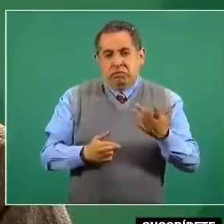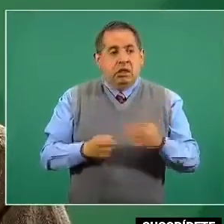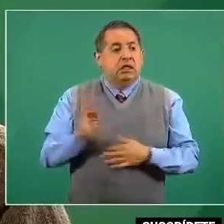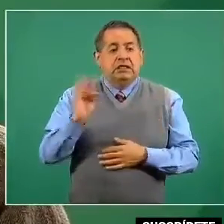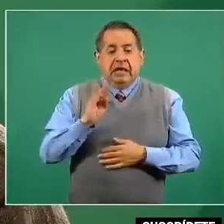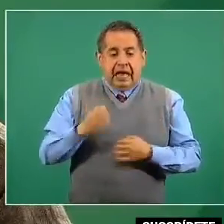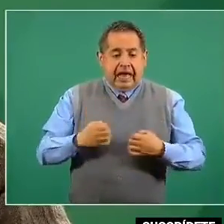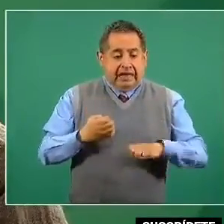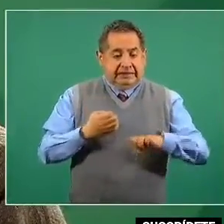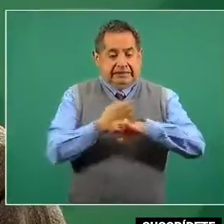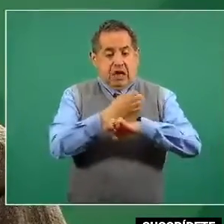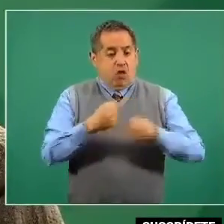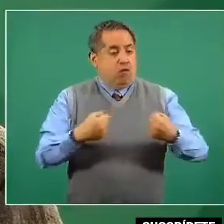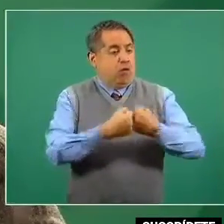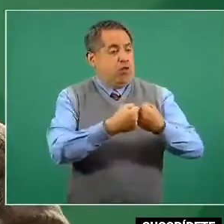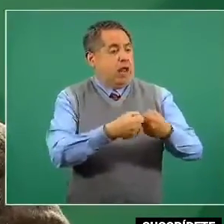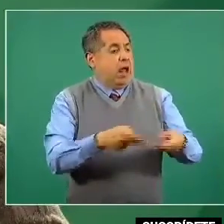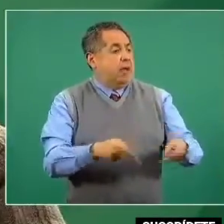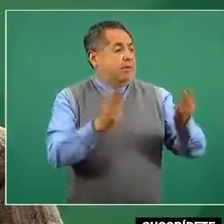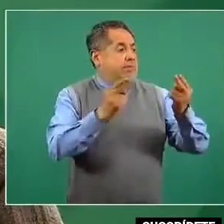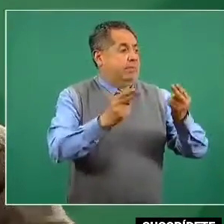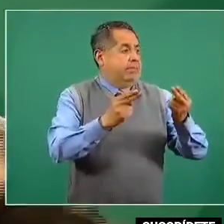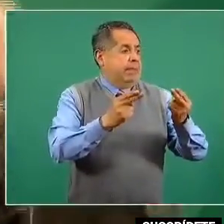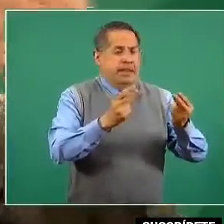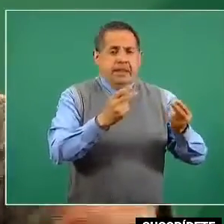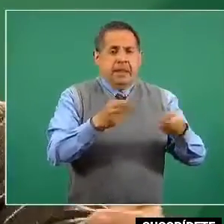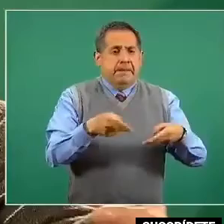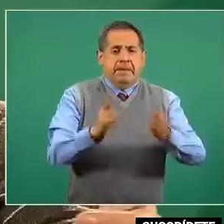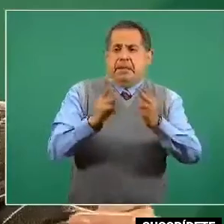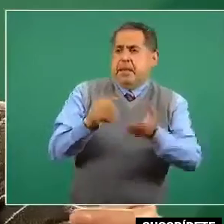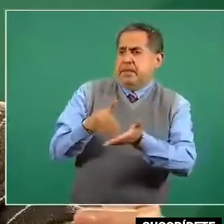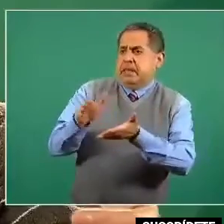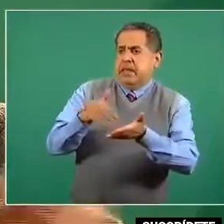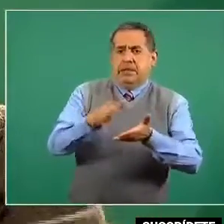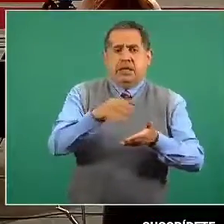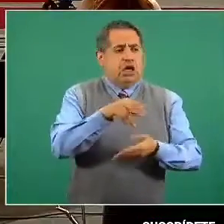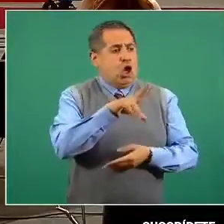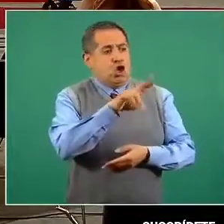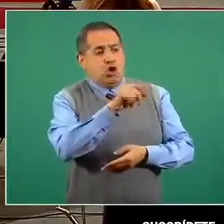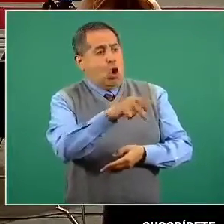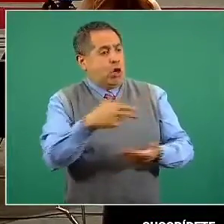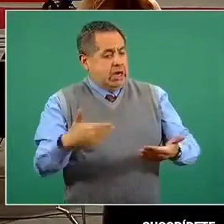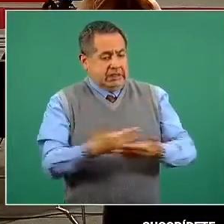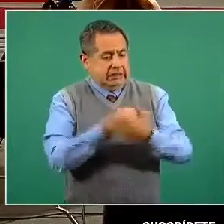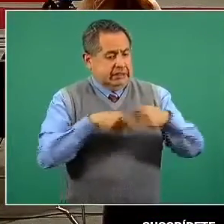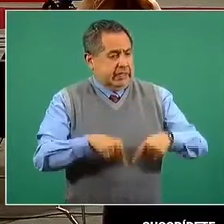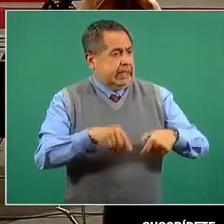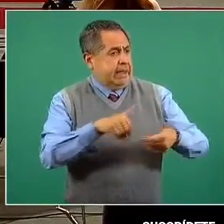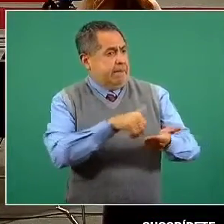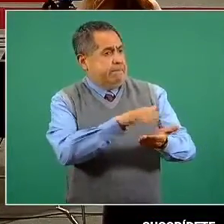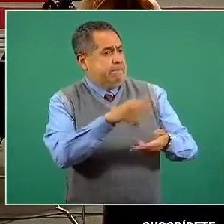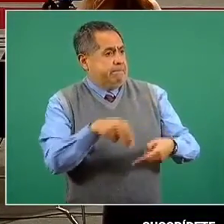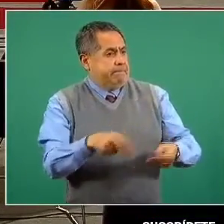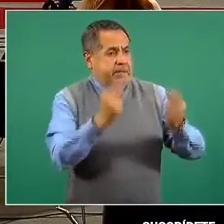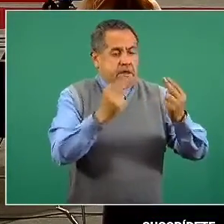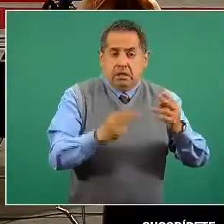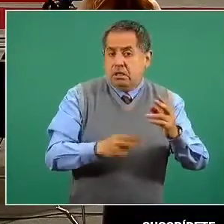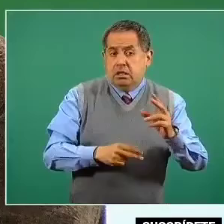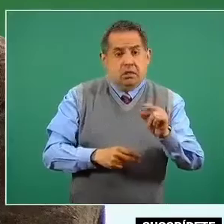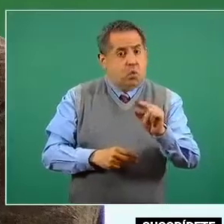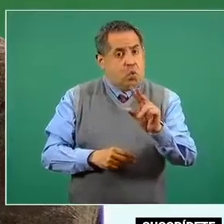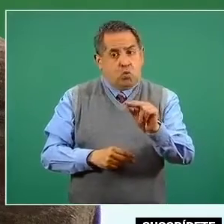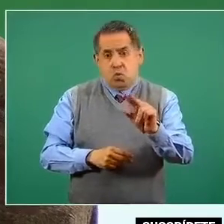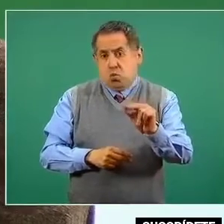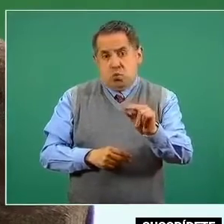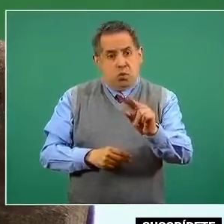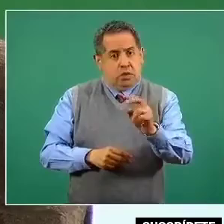pusiera límites a la atención a personas de otro estado. Eso no debería ocurrir jamás. Si alguien incurre